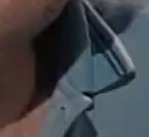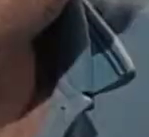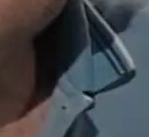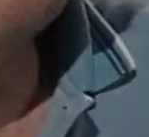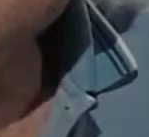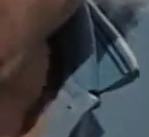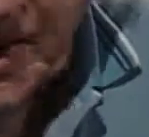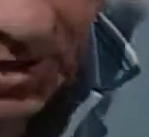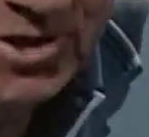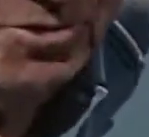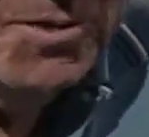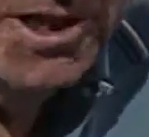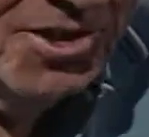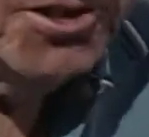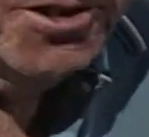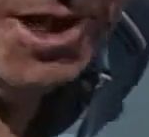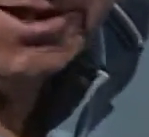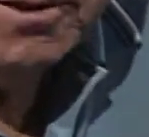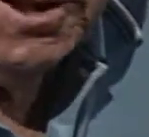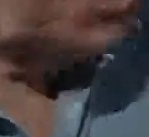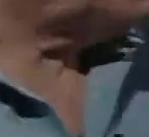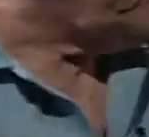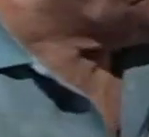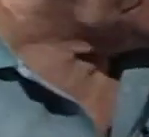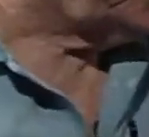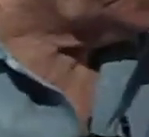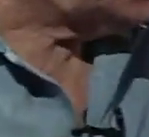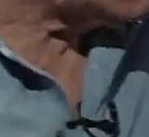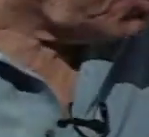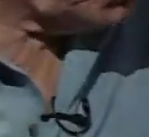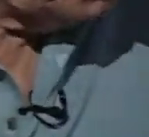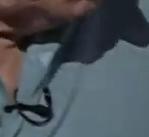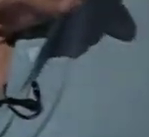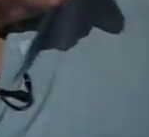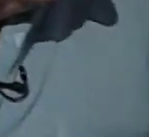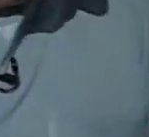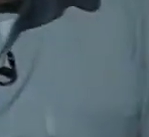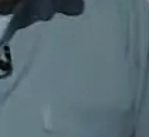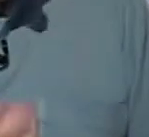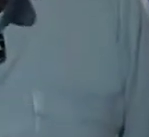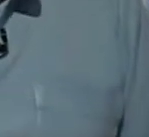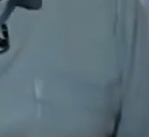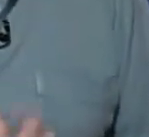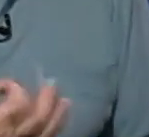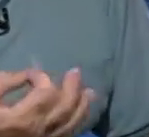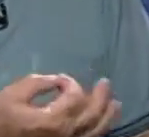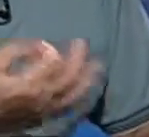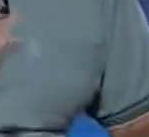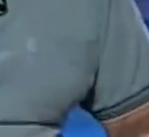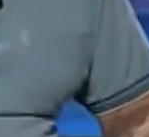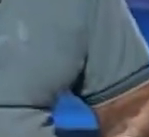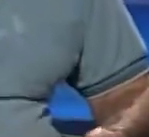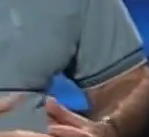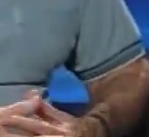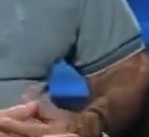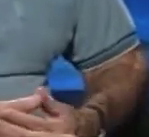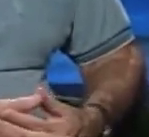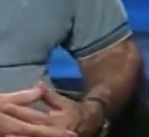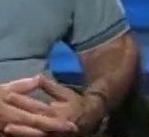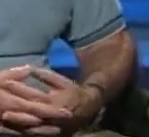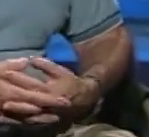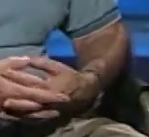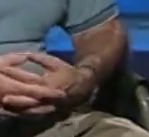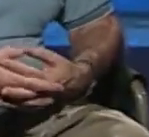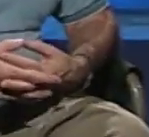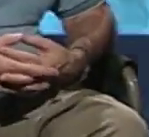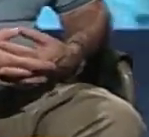mentirosos. El actor es un mentiroso. Claro. Es un gran hipócrita actor. Quiere decir actor. ¿Cómo? Hipócrita. Exacto. Quiere decir actor. Actor. Ah, ¿de veras?